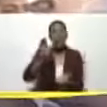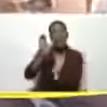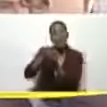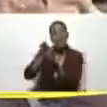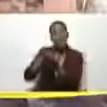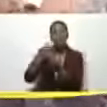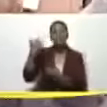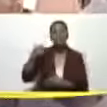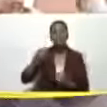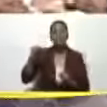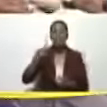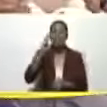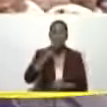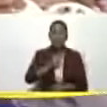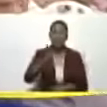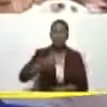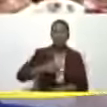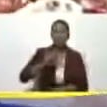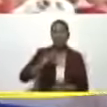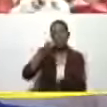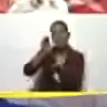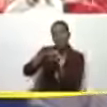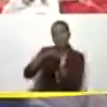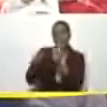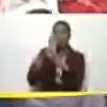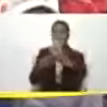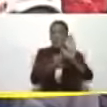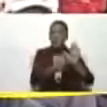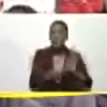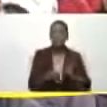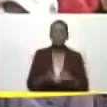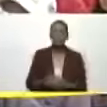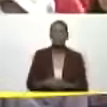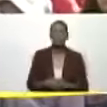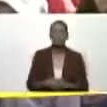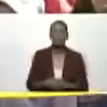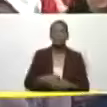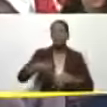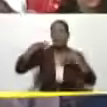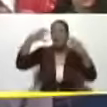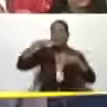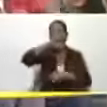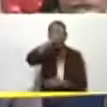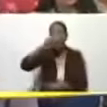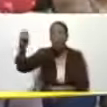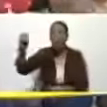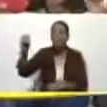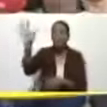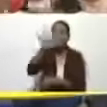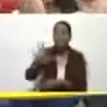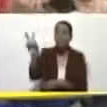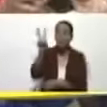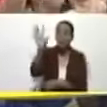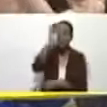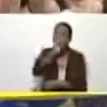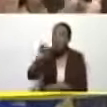está presente se ve se siente parte est presente una bulla Oriente una